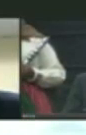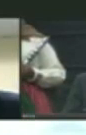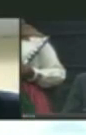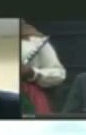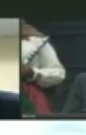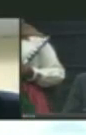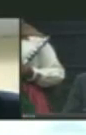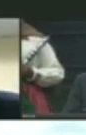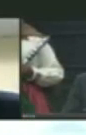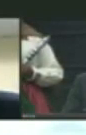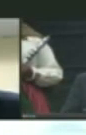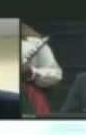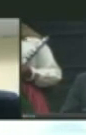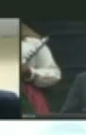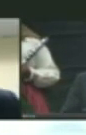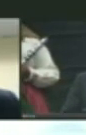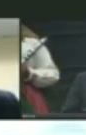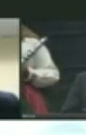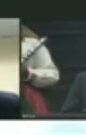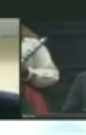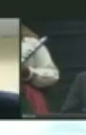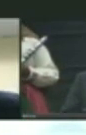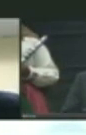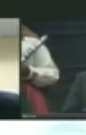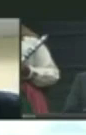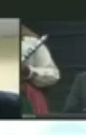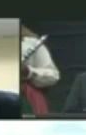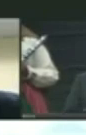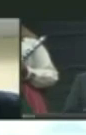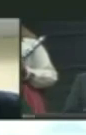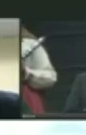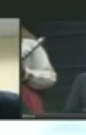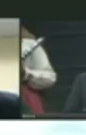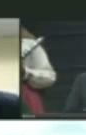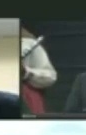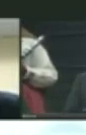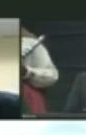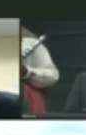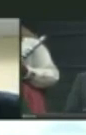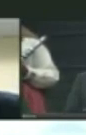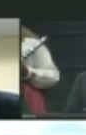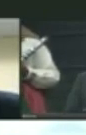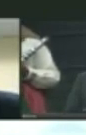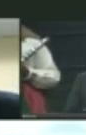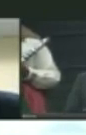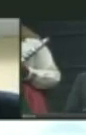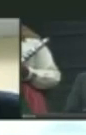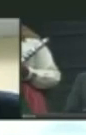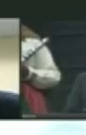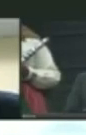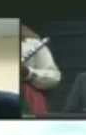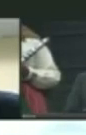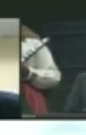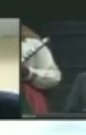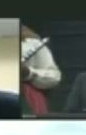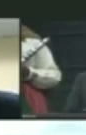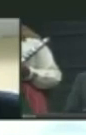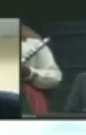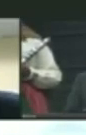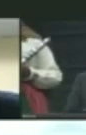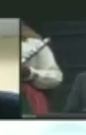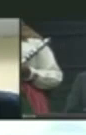que tenía compromisos urgentes y me ha pedido que lo reemplazca aquí.